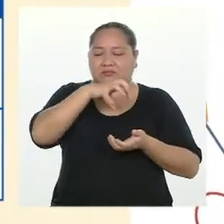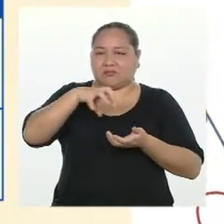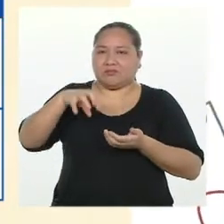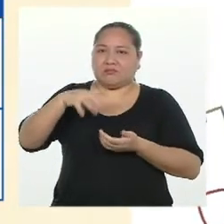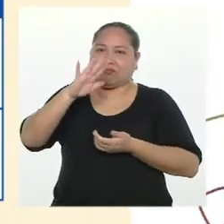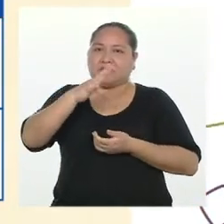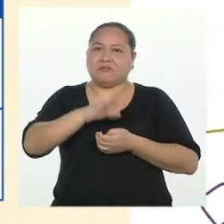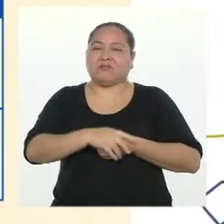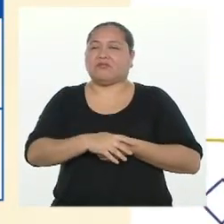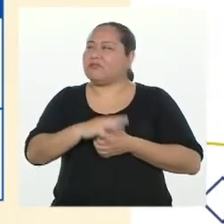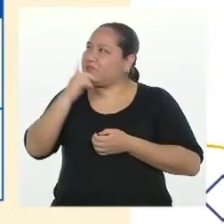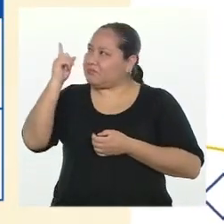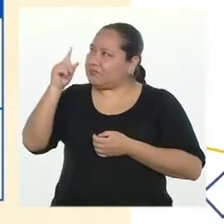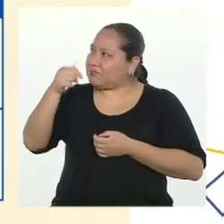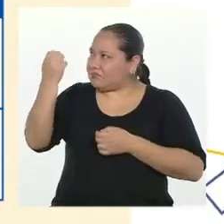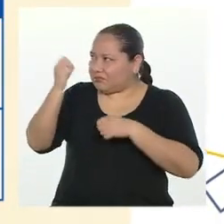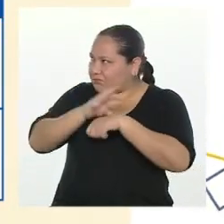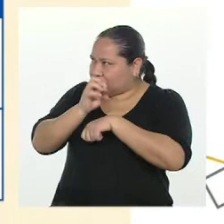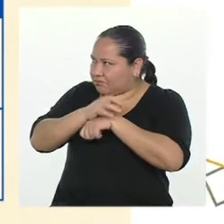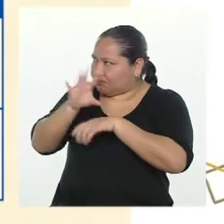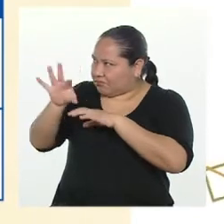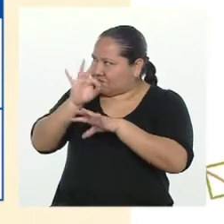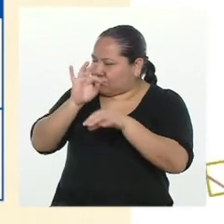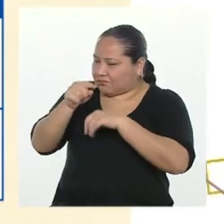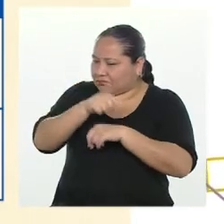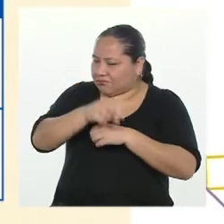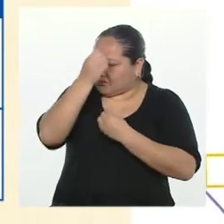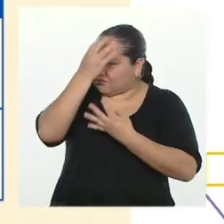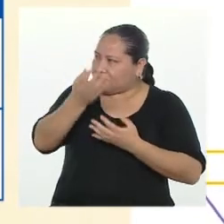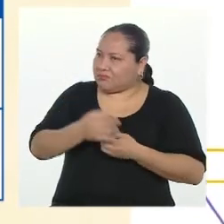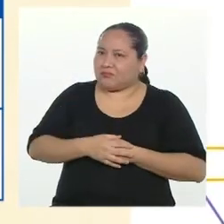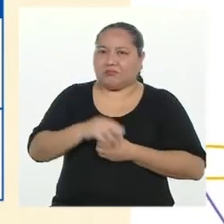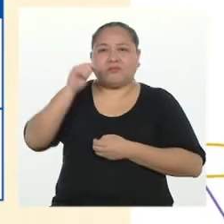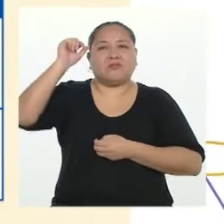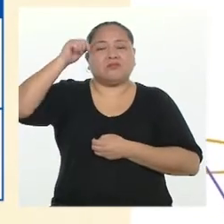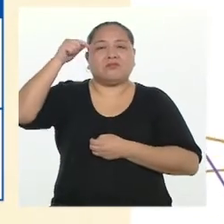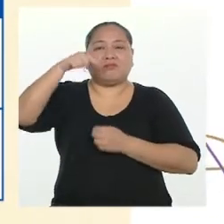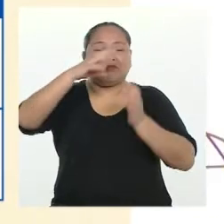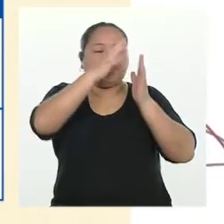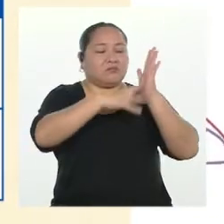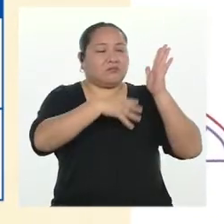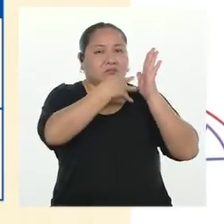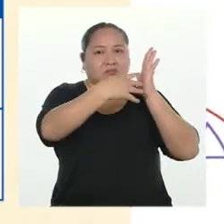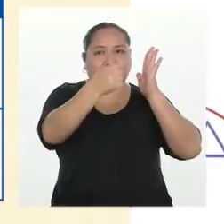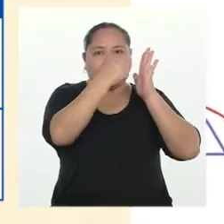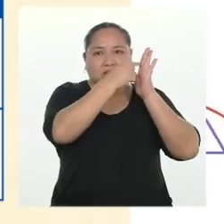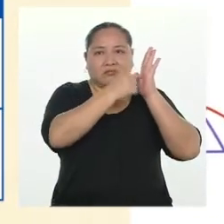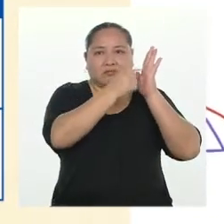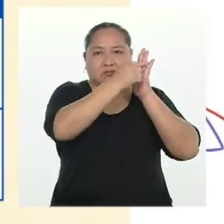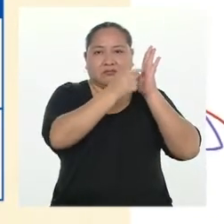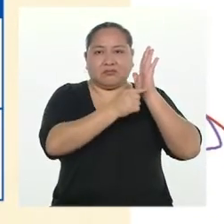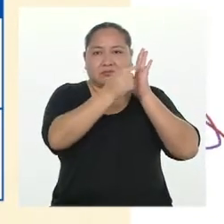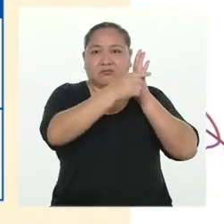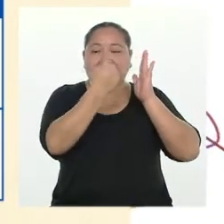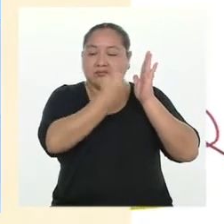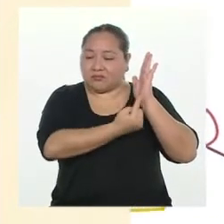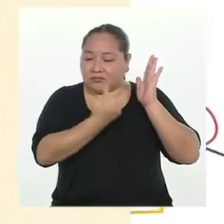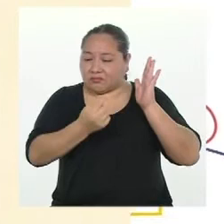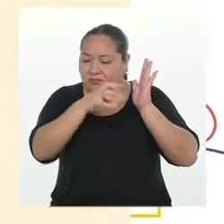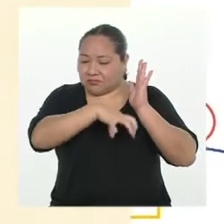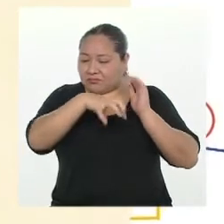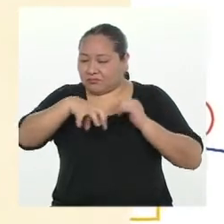debe tener en cuenta alguna recomendación para la obtención de datos? Recuerda que en tu tabla de datos, cada una de las muestras